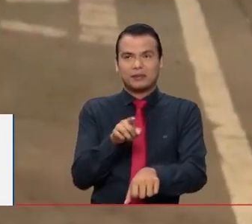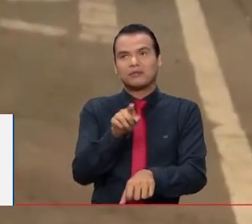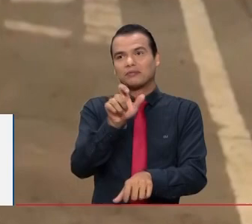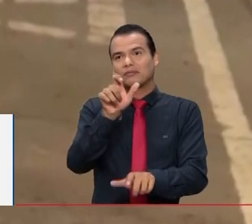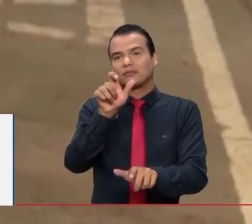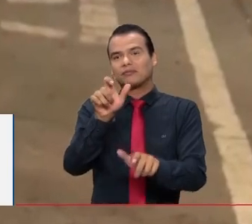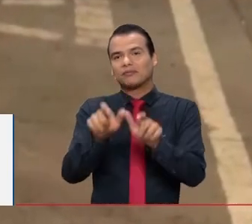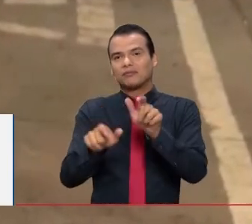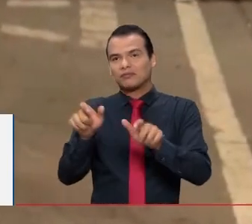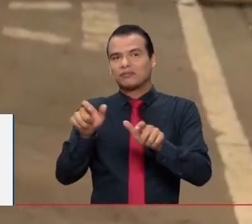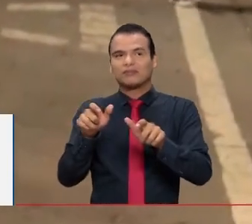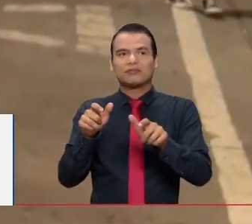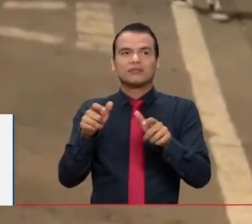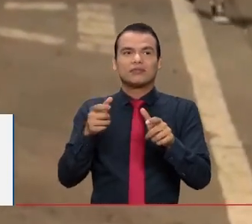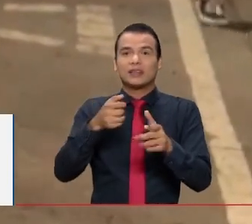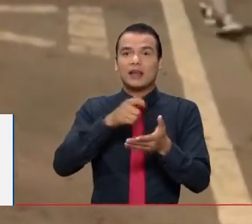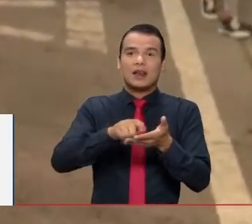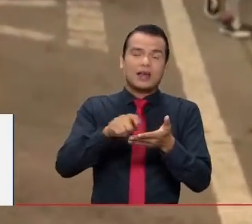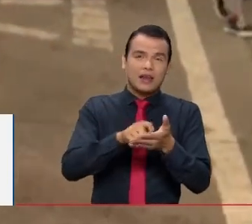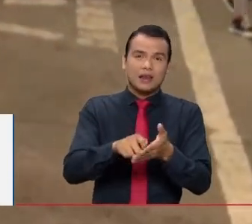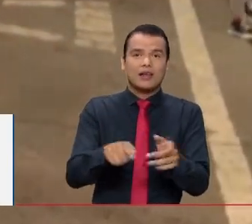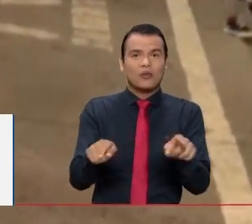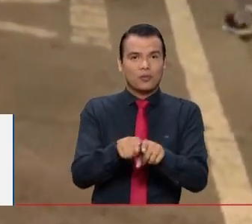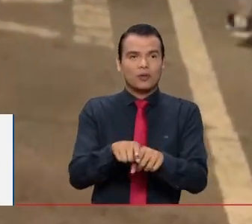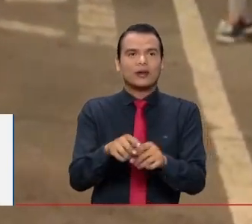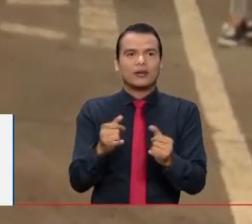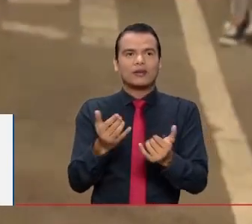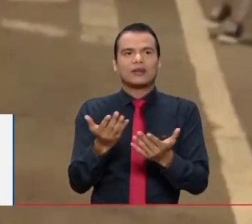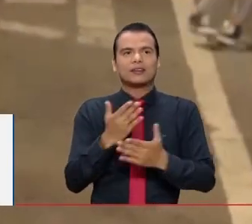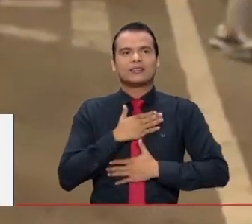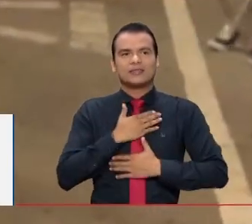algunos de nuestros periodistas, para decirle feliz